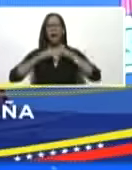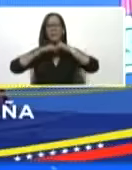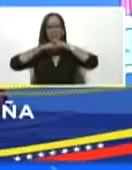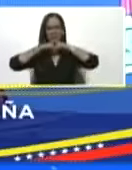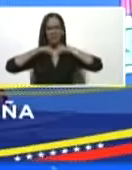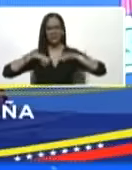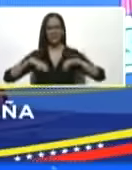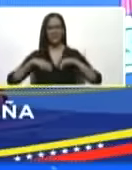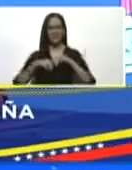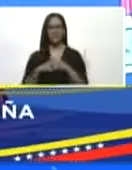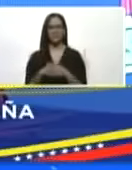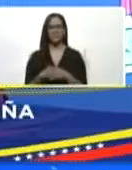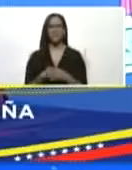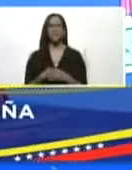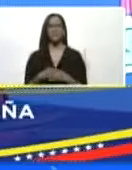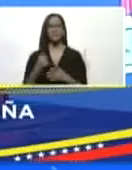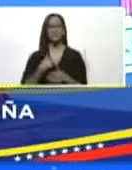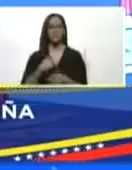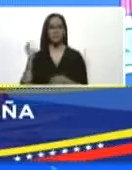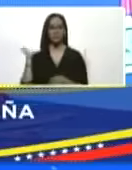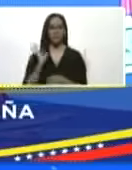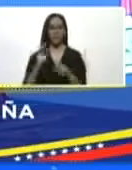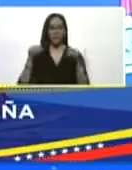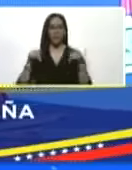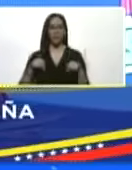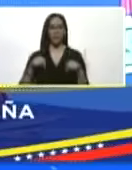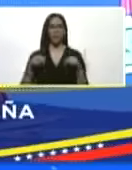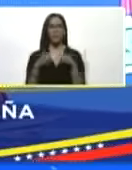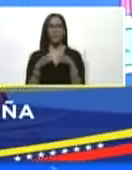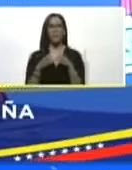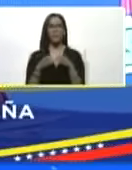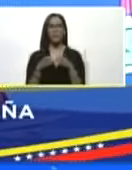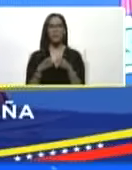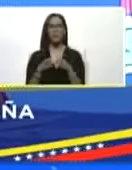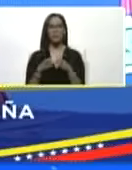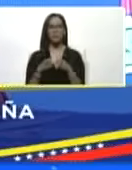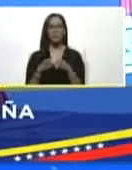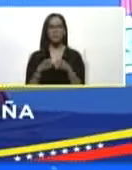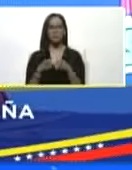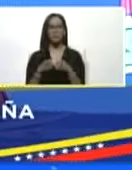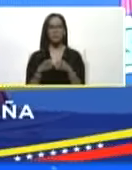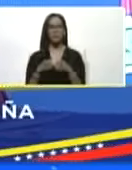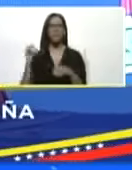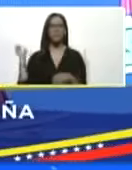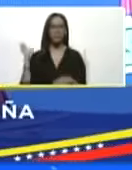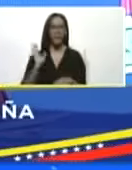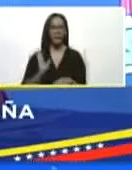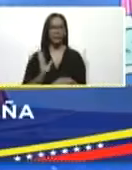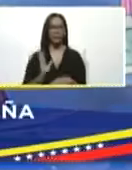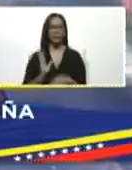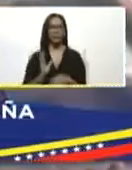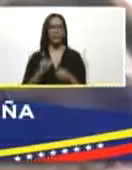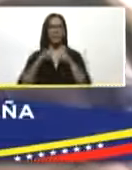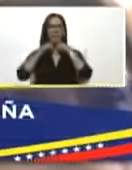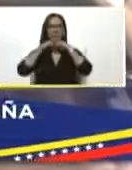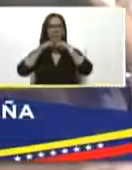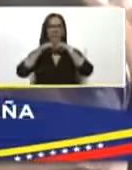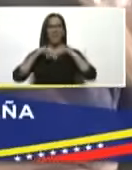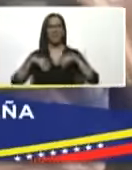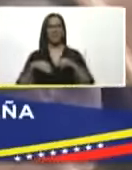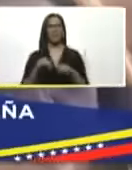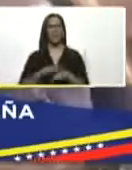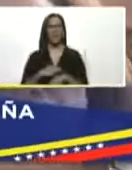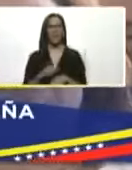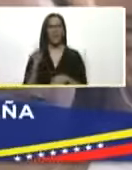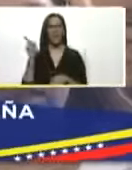bendiciones. Además yo vengo hoy, compañeros, compañeras, vengo bendito, porque